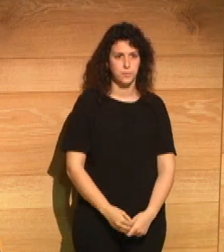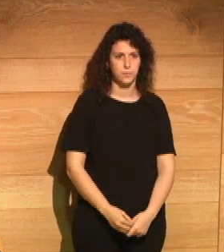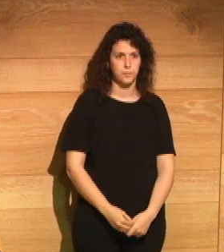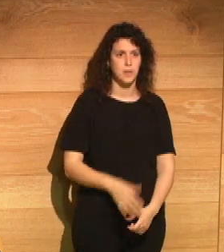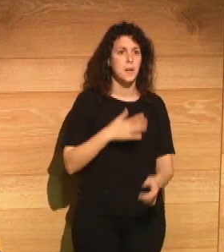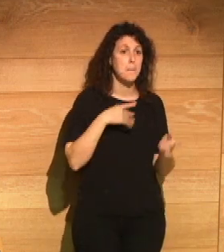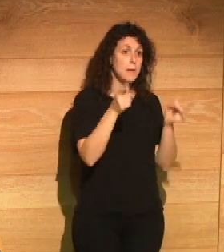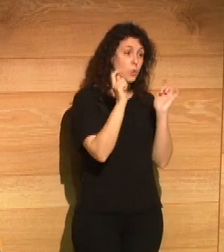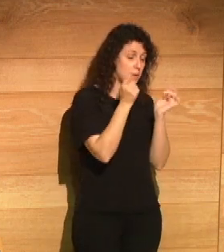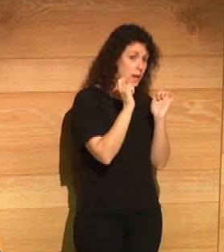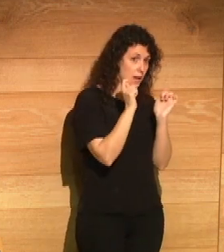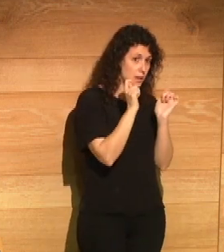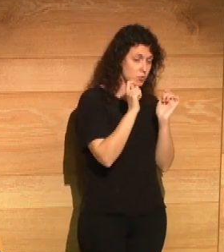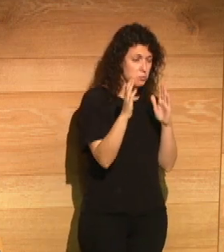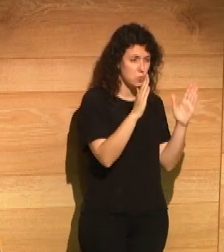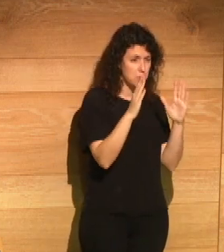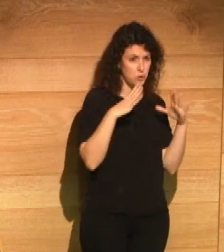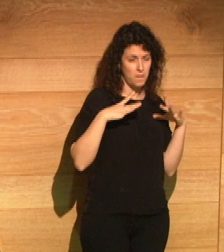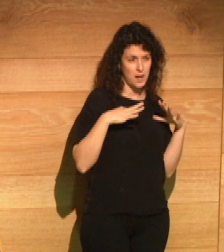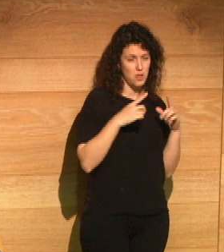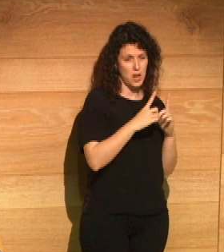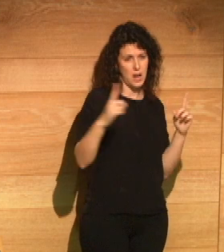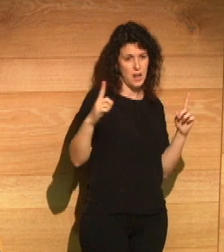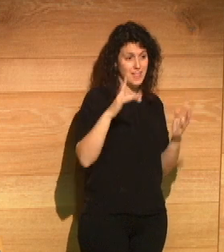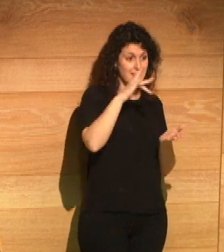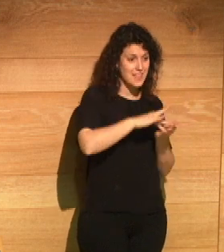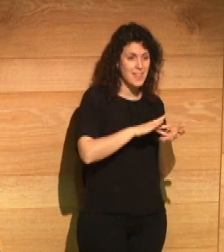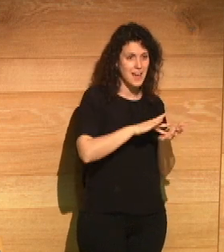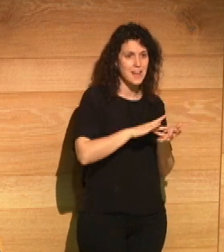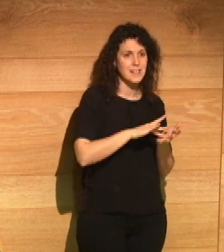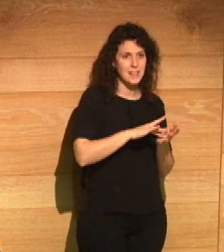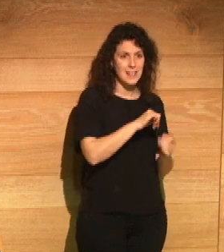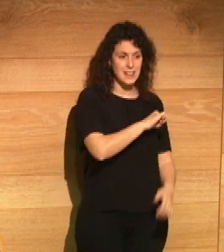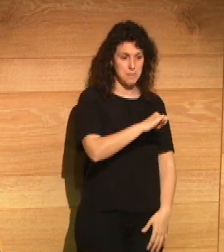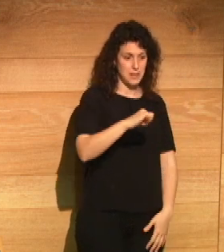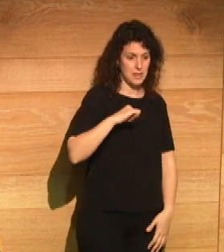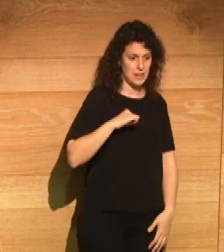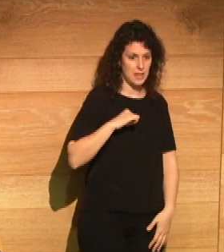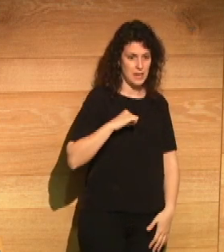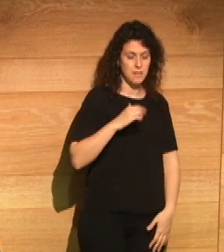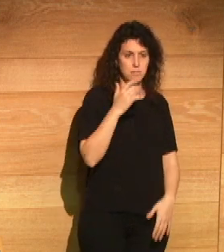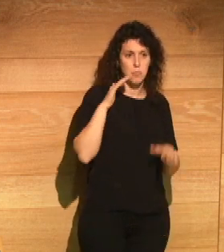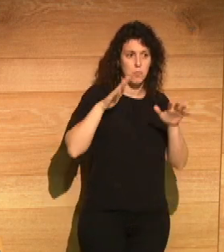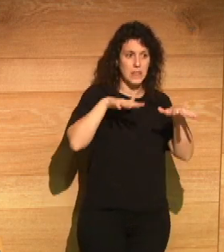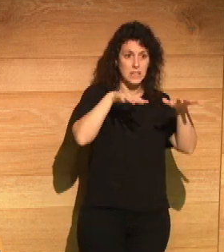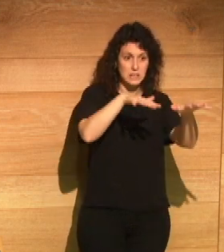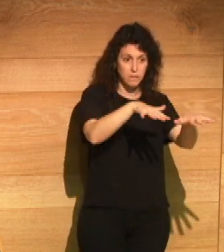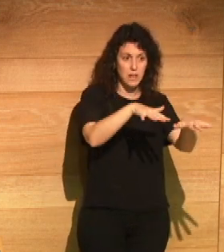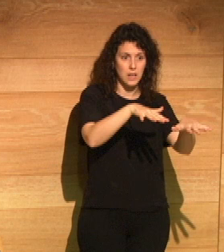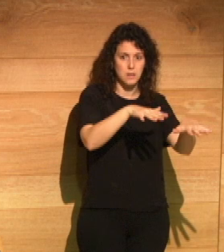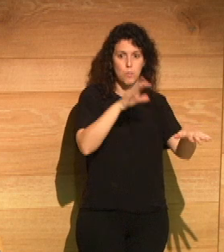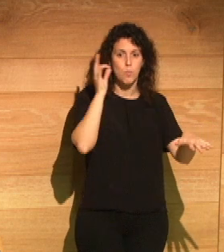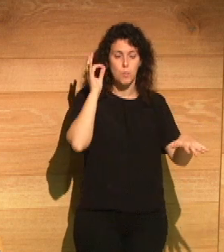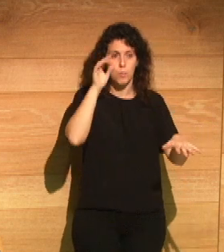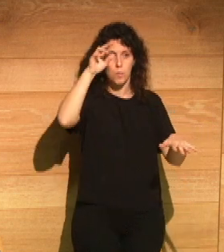Mi cumpleaños caía durante las vacaciones largas, el día de la independencia, cuando había desfiles y la gente estaba fuera de la ciudad, en